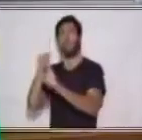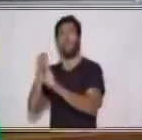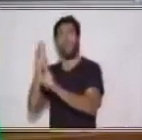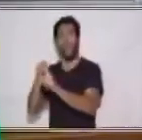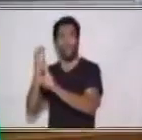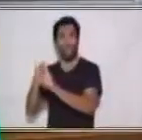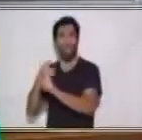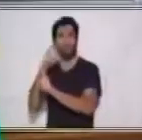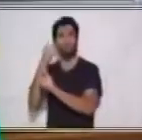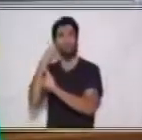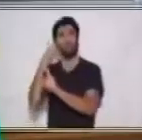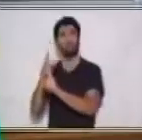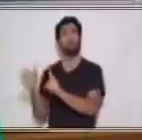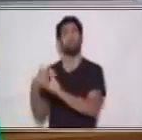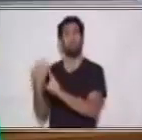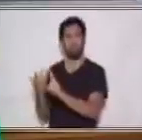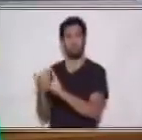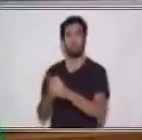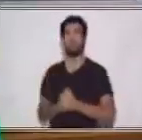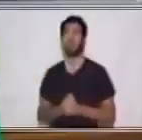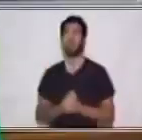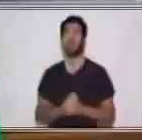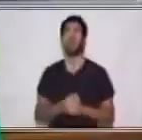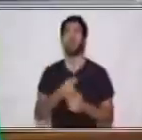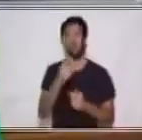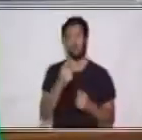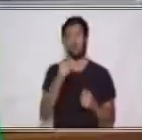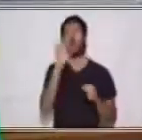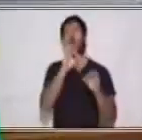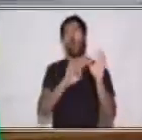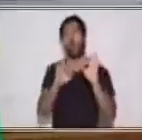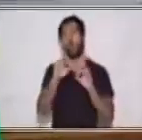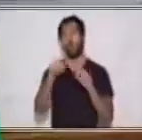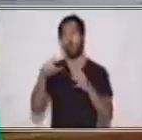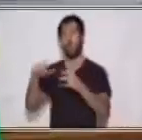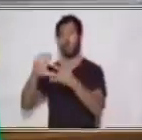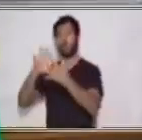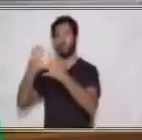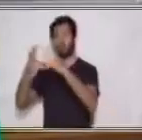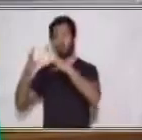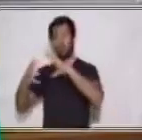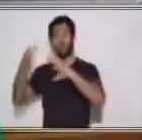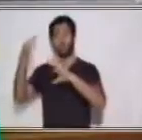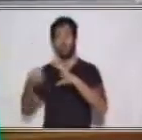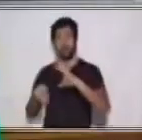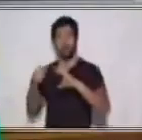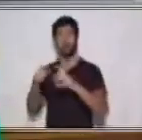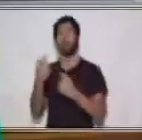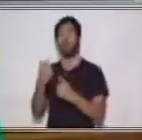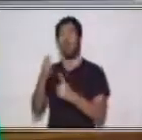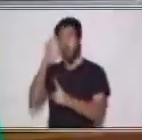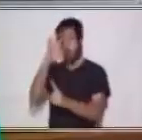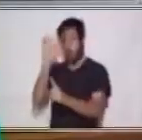¿Y cuál punto de vista crees tú que se aplicó a que la Tierra es redonda? ¿Objetivo o subjetivo?